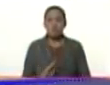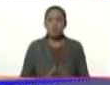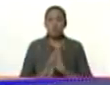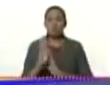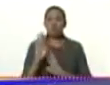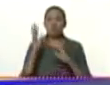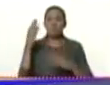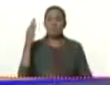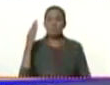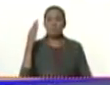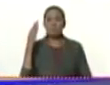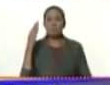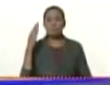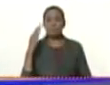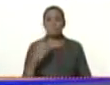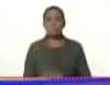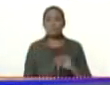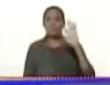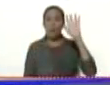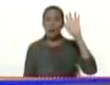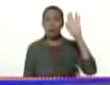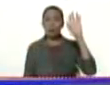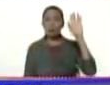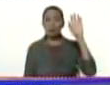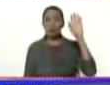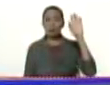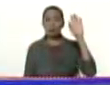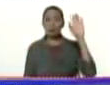mano izquierda, la del corazón,